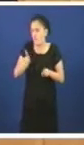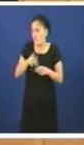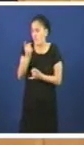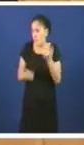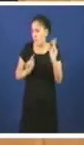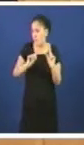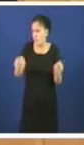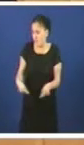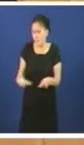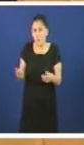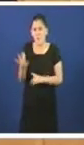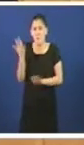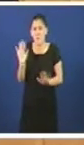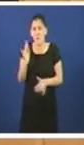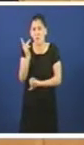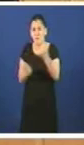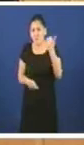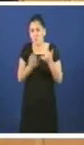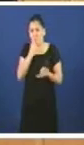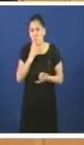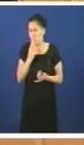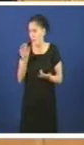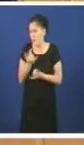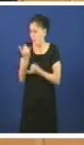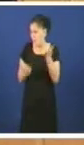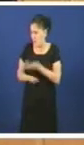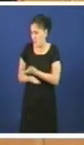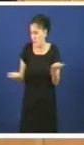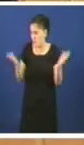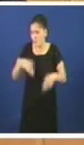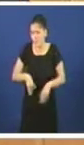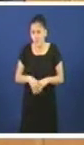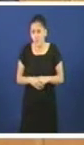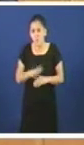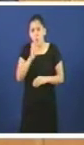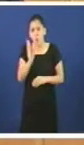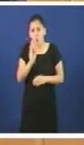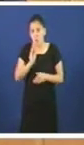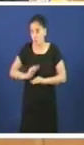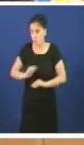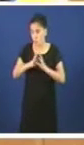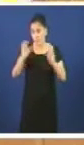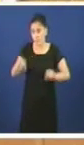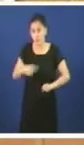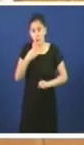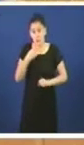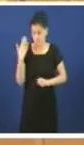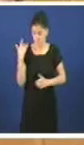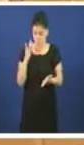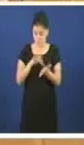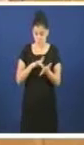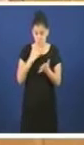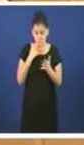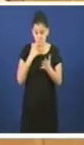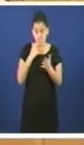luego no tienen palabra no se puede confiar en postes visión ustedes no es un pacto que por ejemplo las matemáticas se